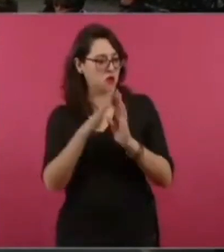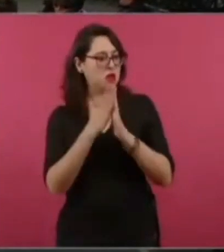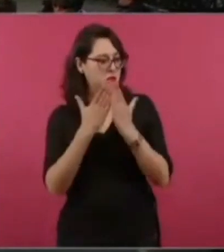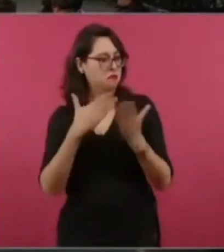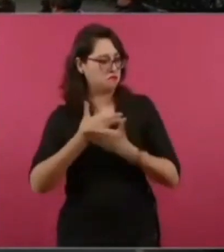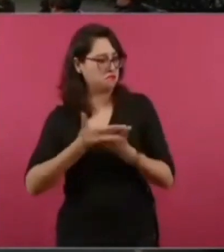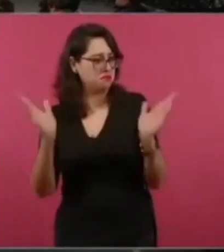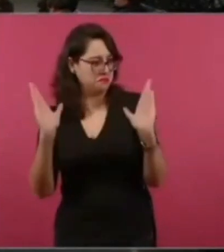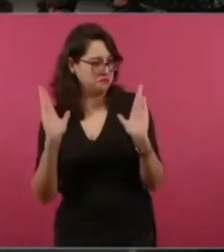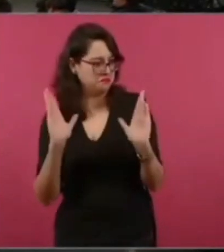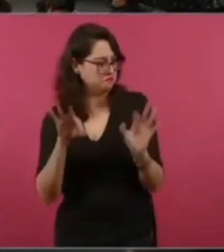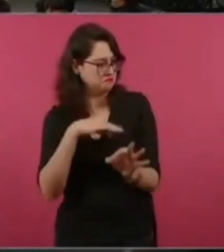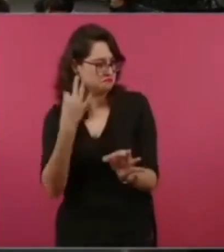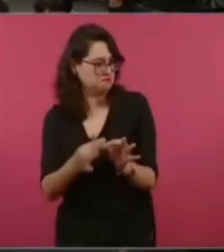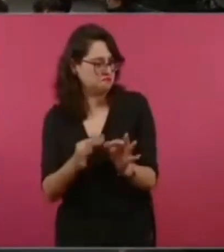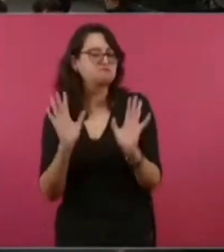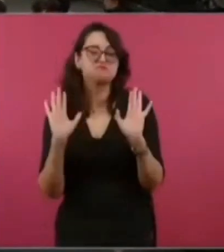amparos,